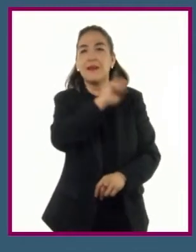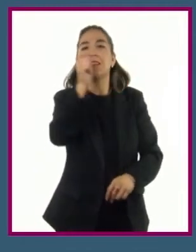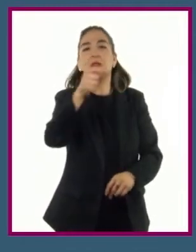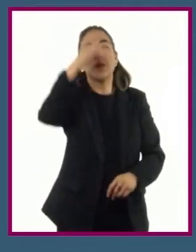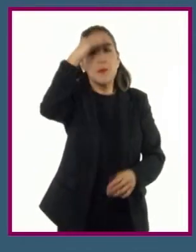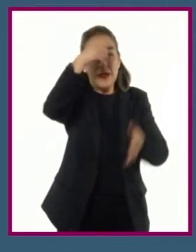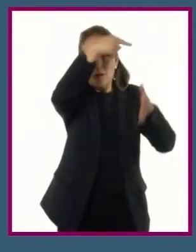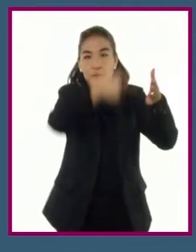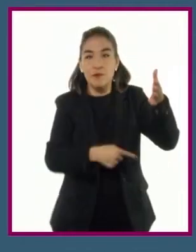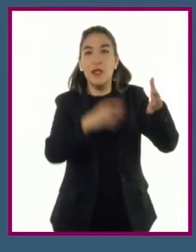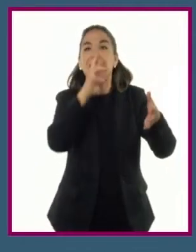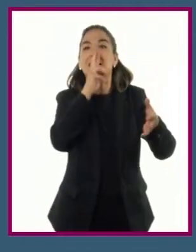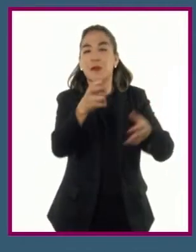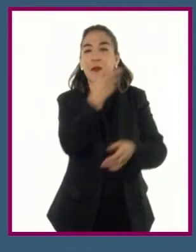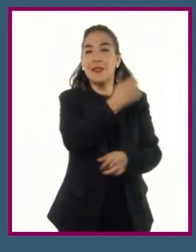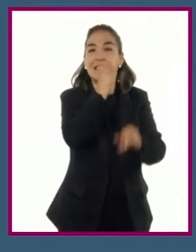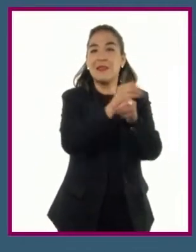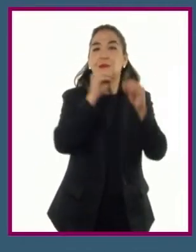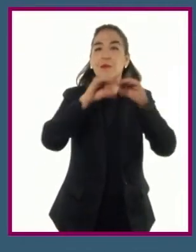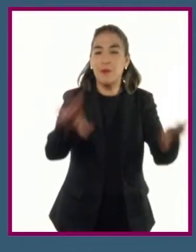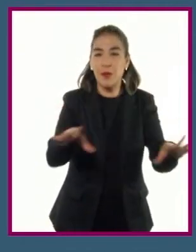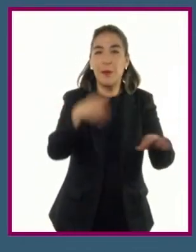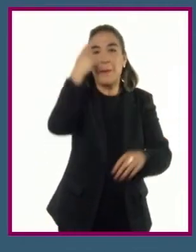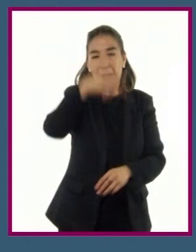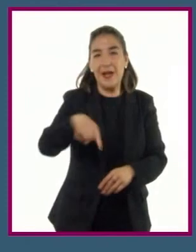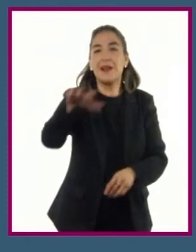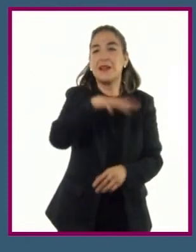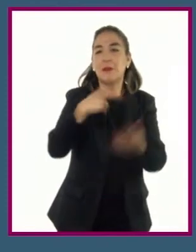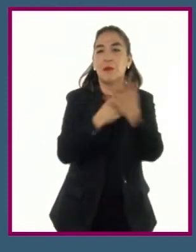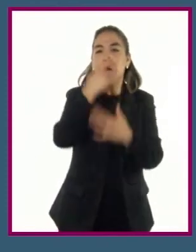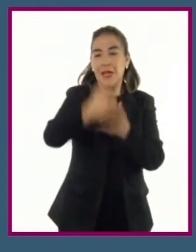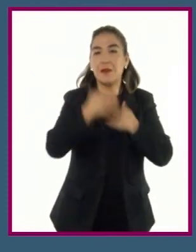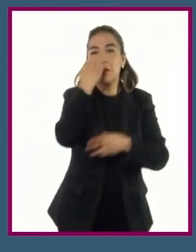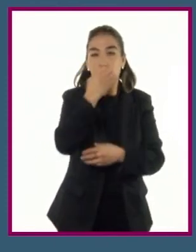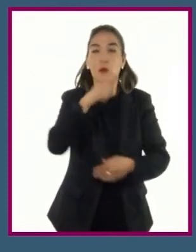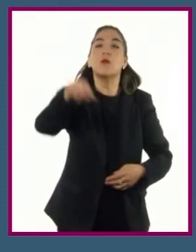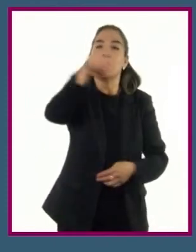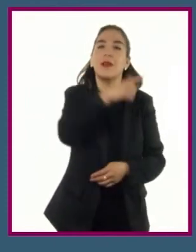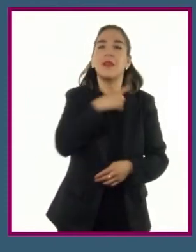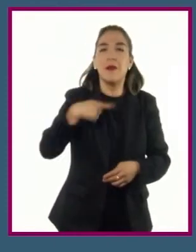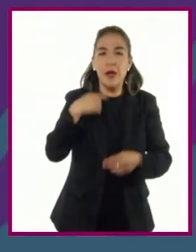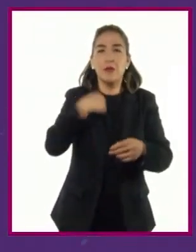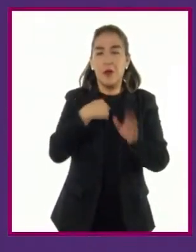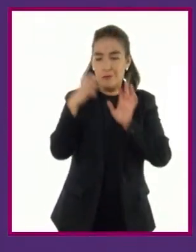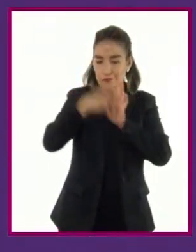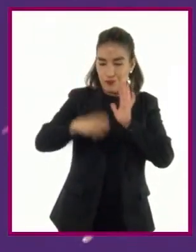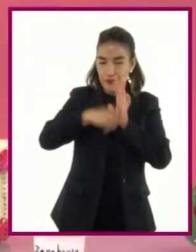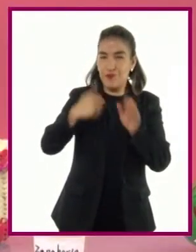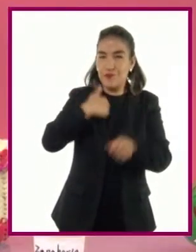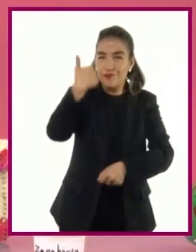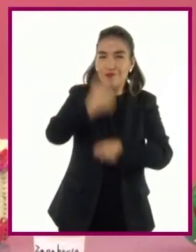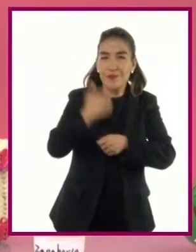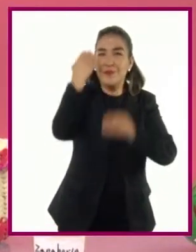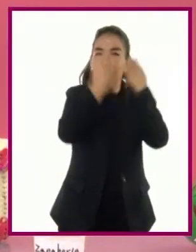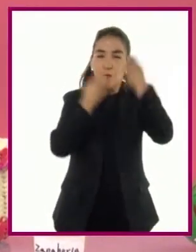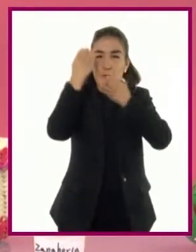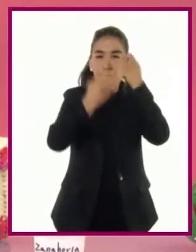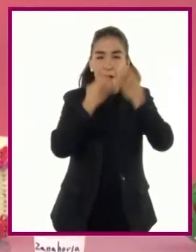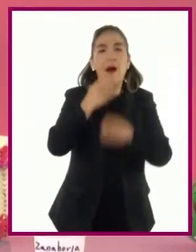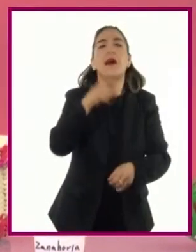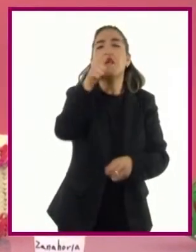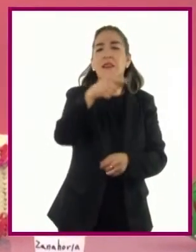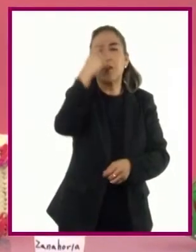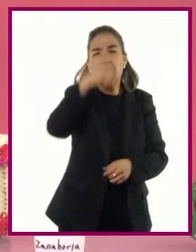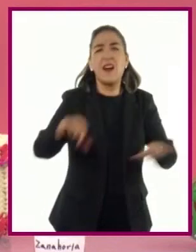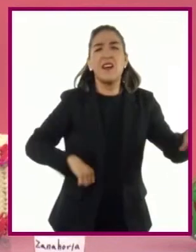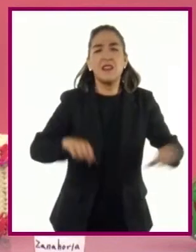los resultados de su proyecto escolar. Recuerden que ustedes son quienes se autoevaluarán. El resto de esta sesión